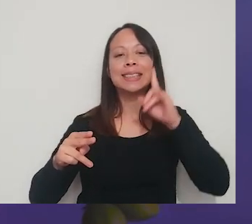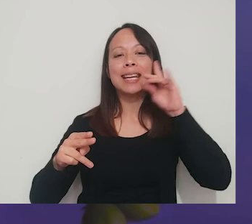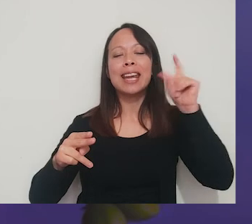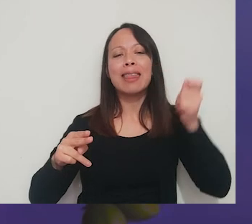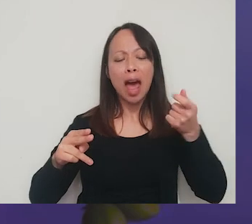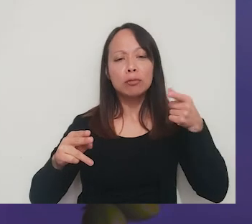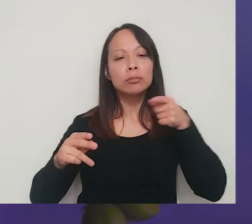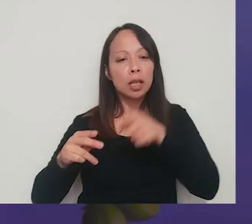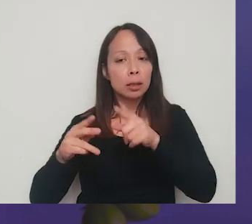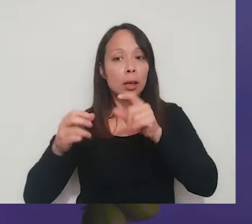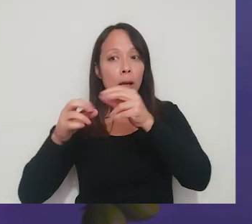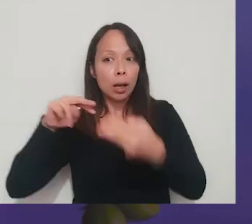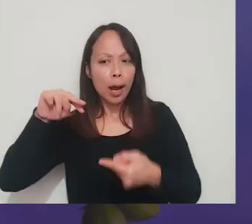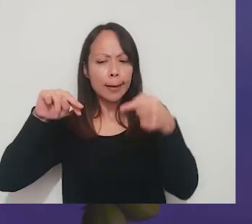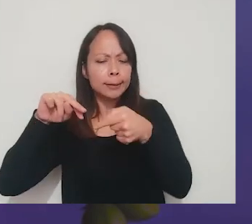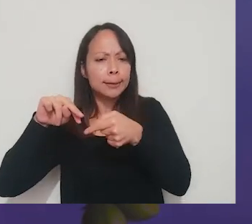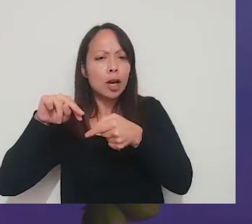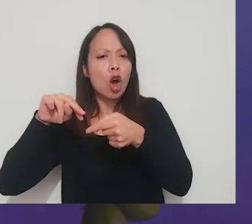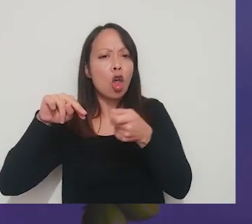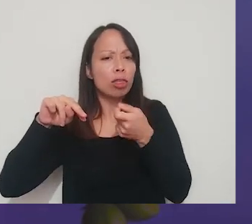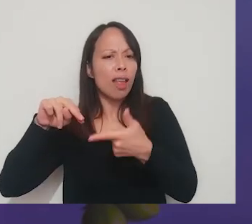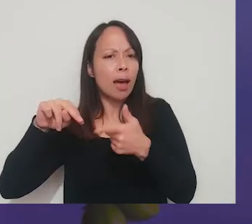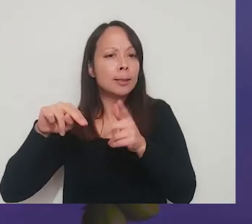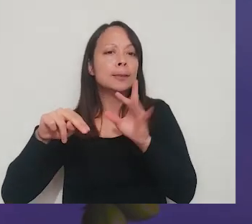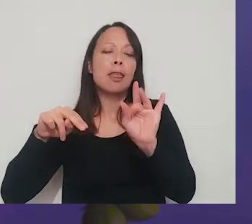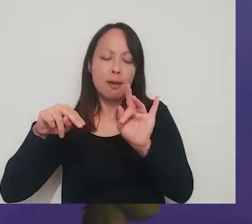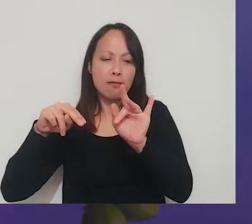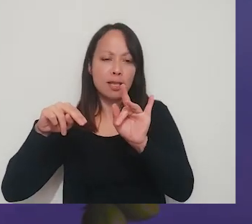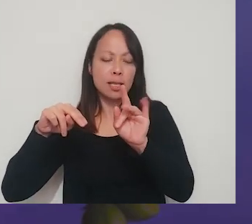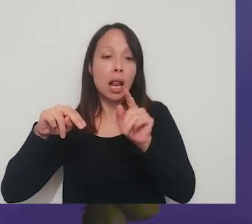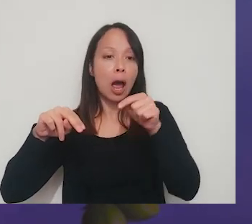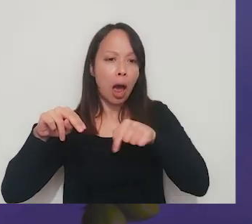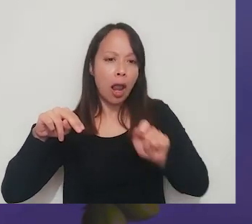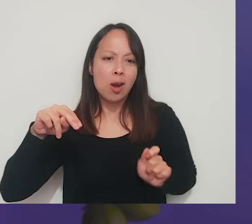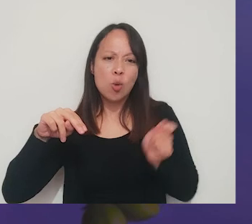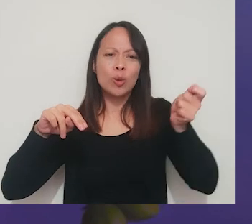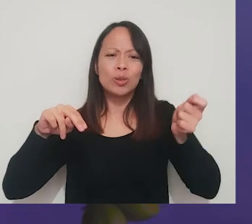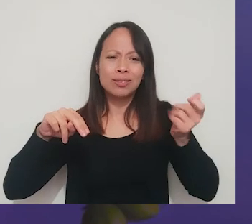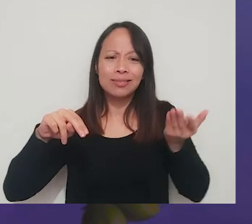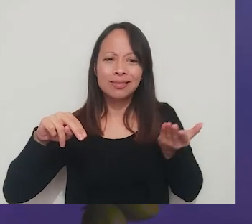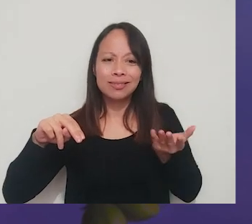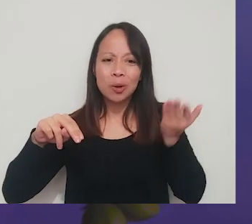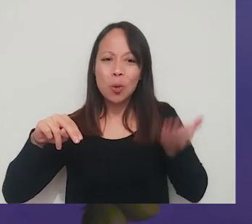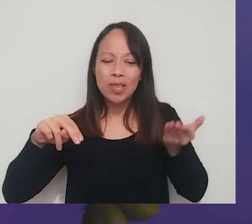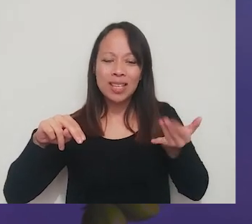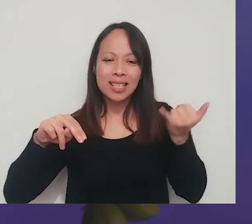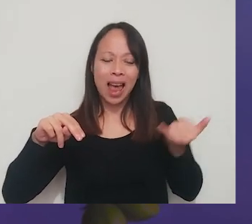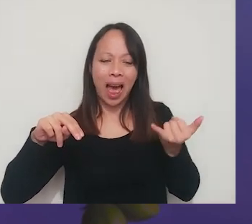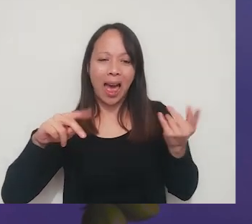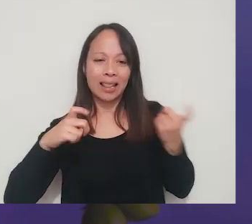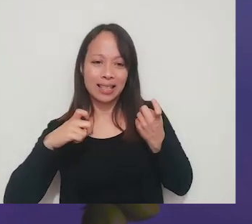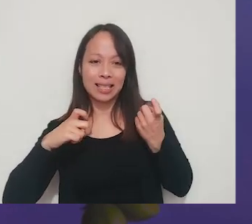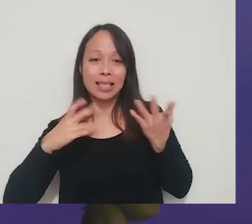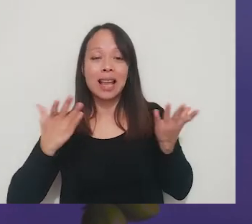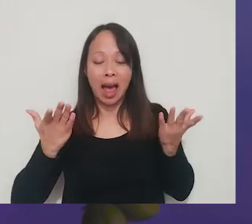complejidad, pero en lo que hace al diagnóstico genético preimplantatorio la cosa se complica un poco más y necesariamente tenemos que recurrir a la justicia. Y como